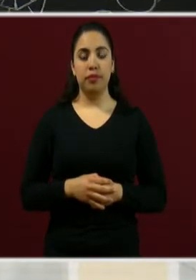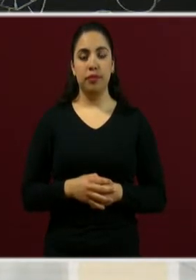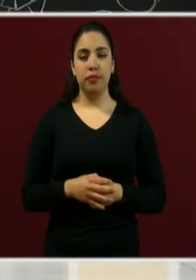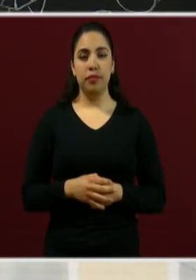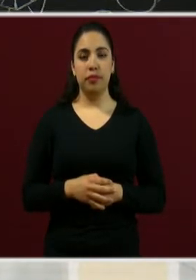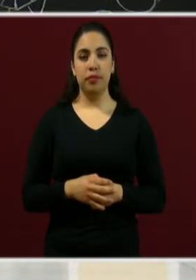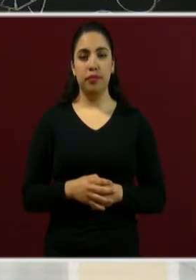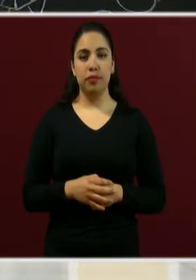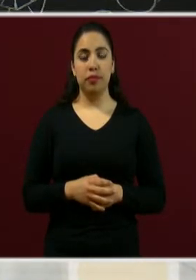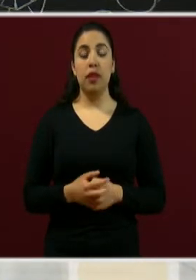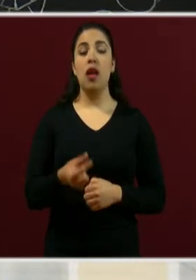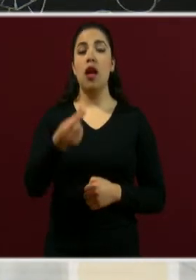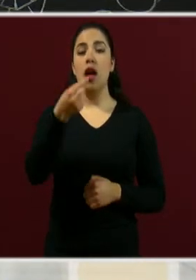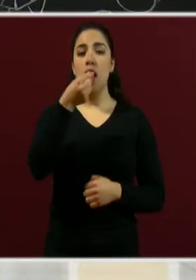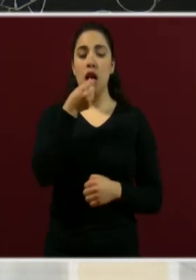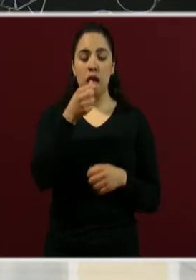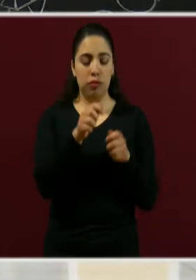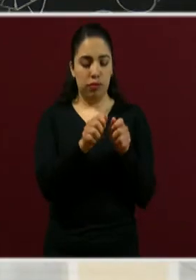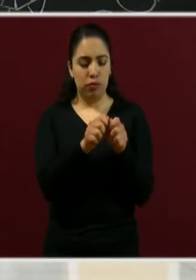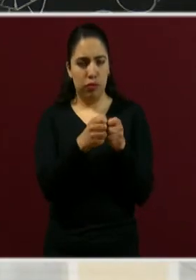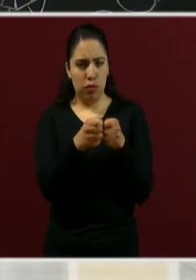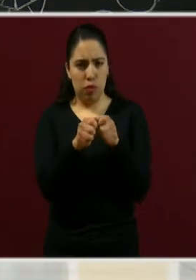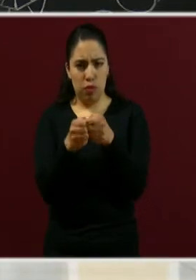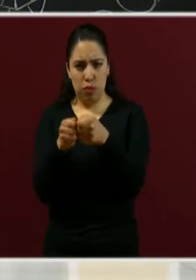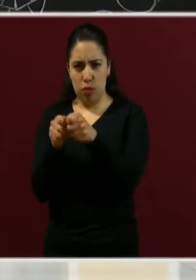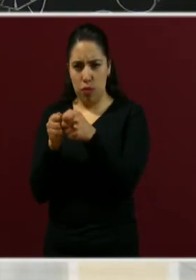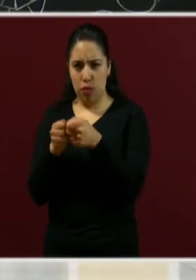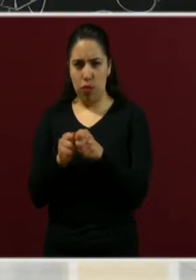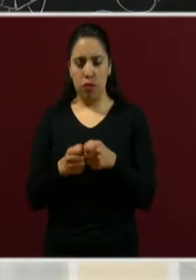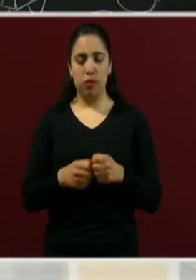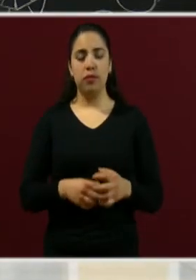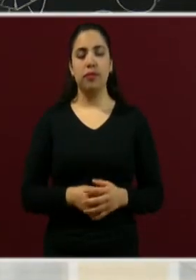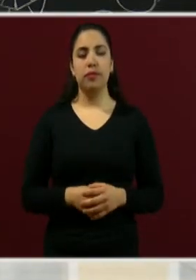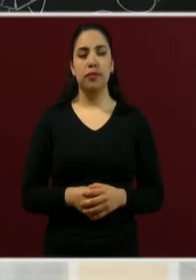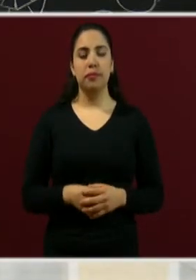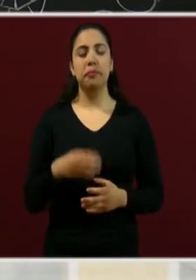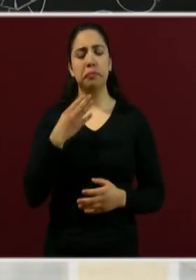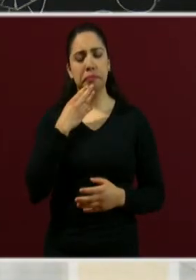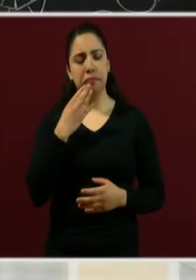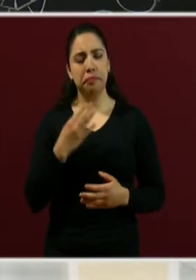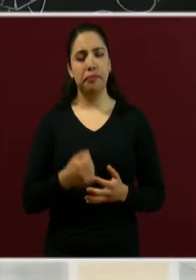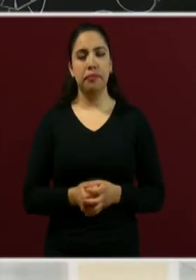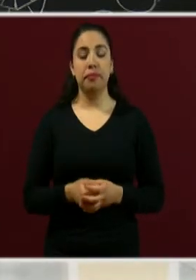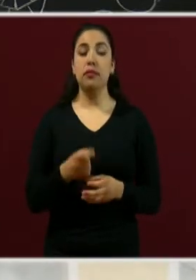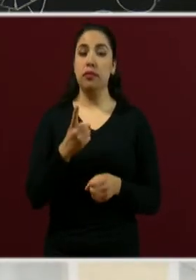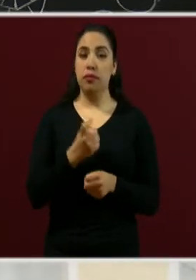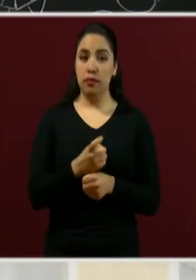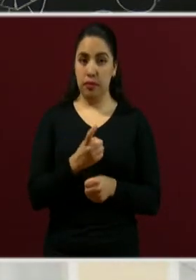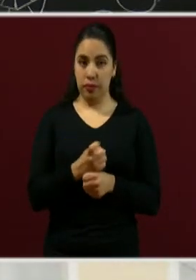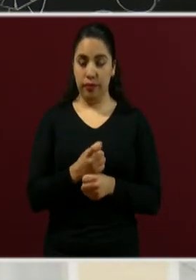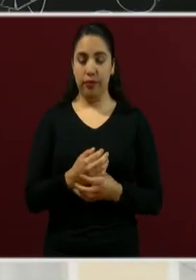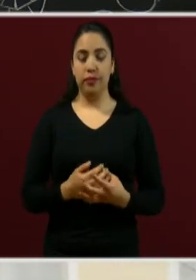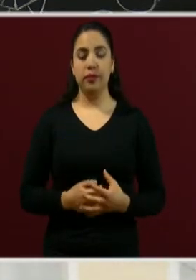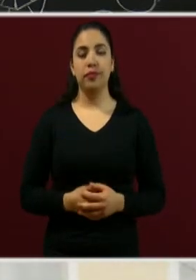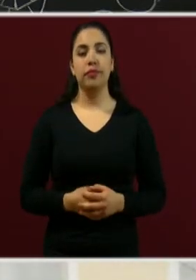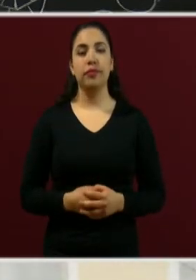y una pastilla efervescente en trozos. Bien, lo primero que vamos a realizar